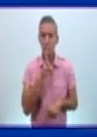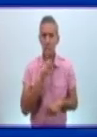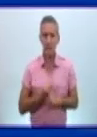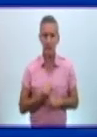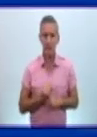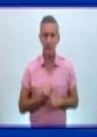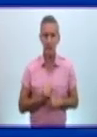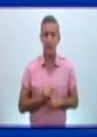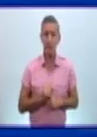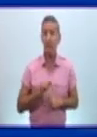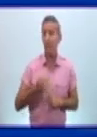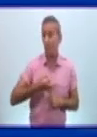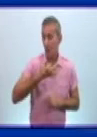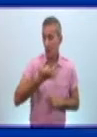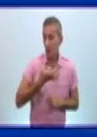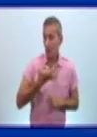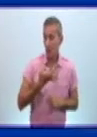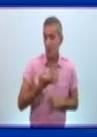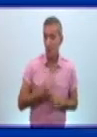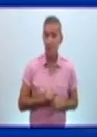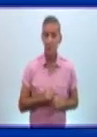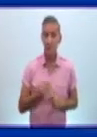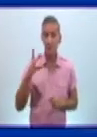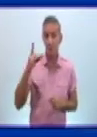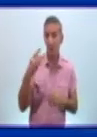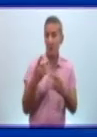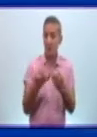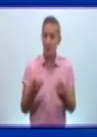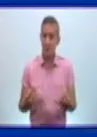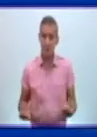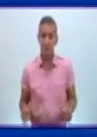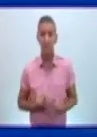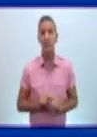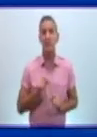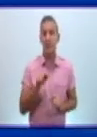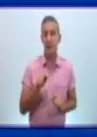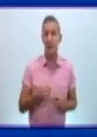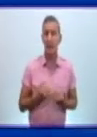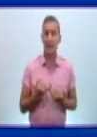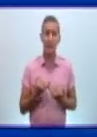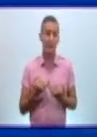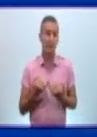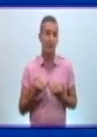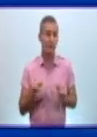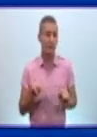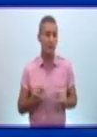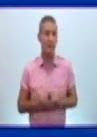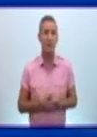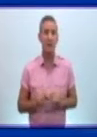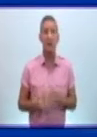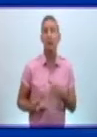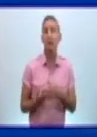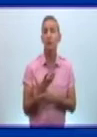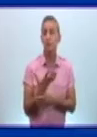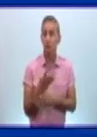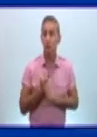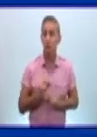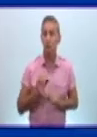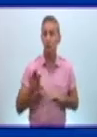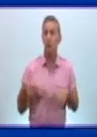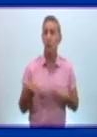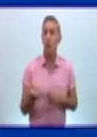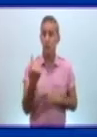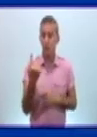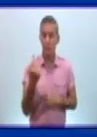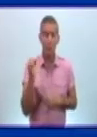Les comento que las disoluciones son un caso particular de las mezclas homogéneas y que se originan precisamente cuando una o